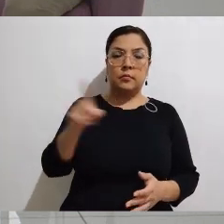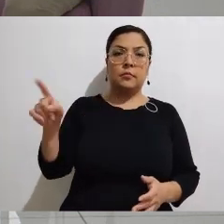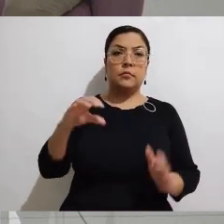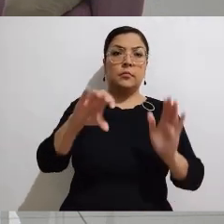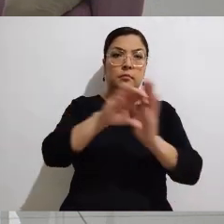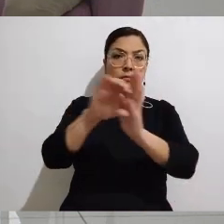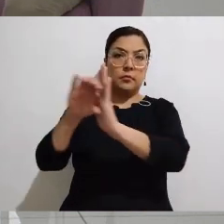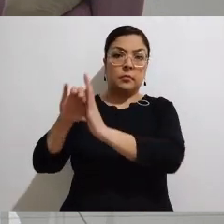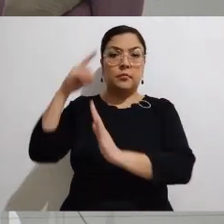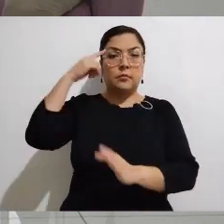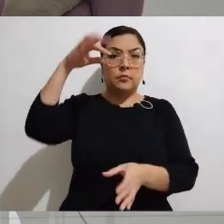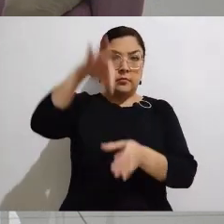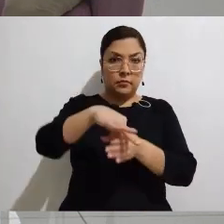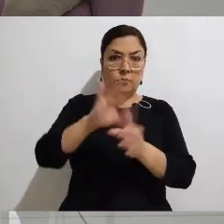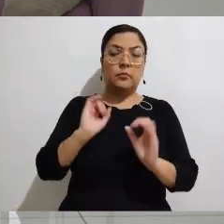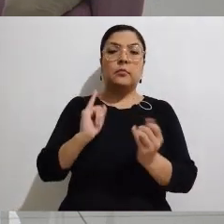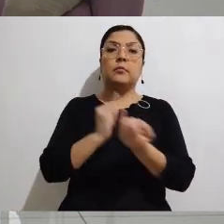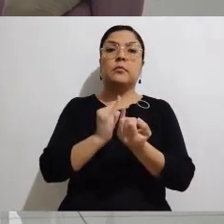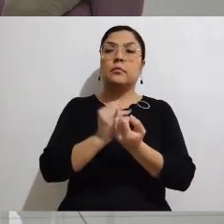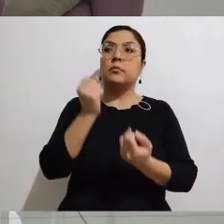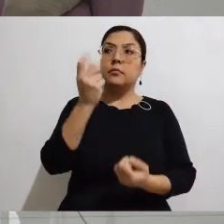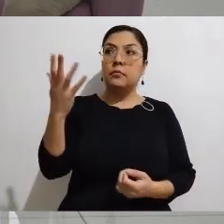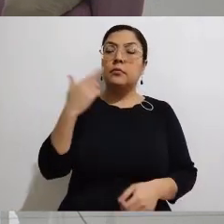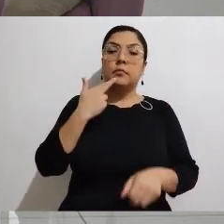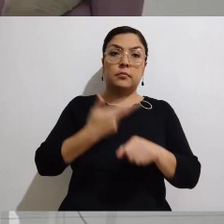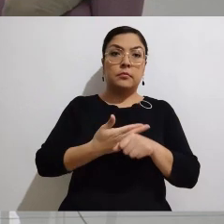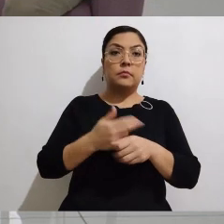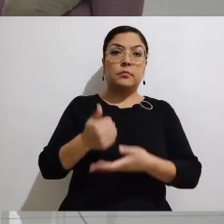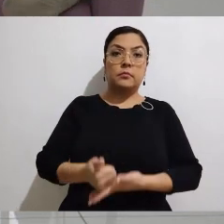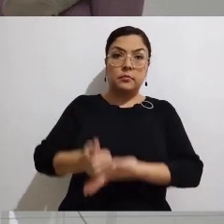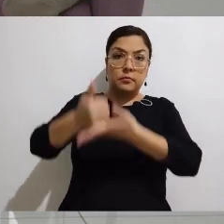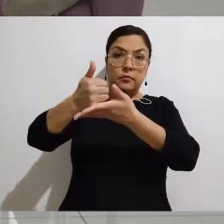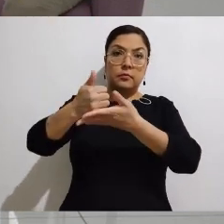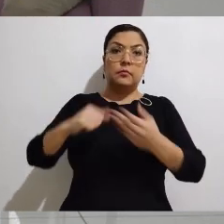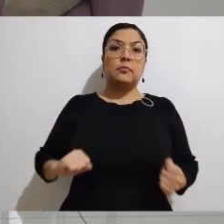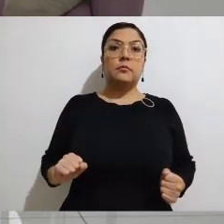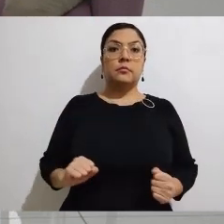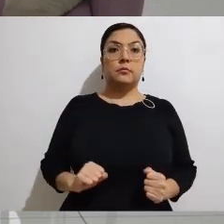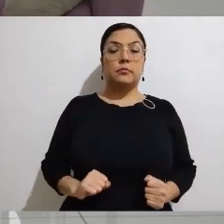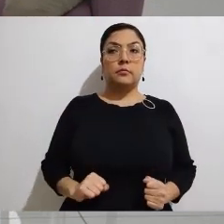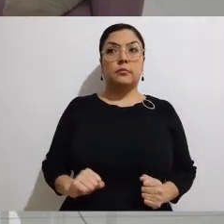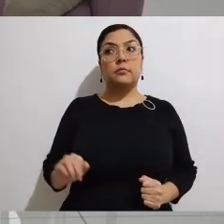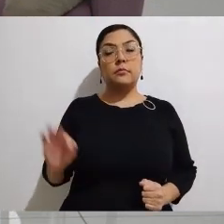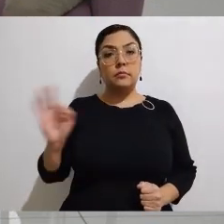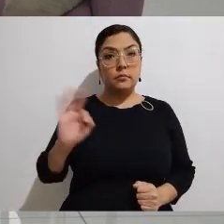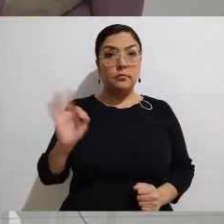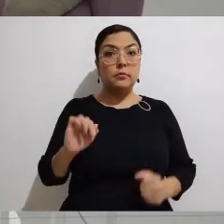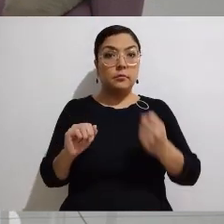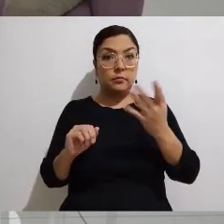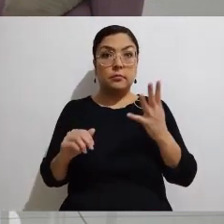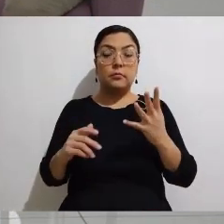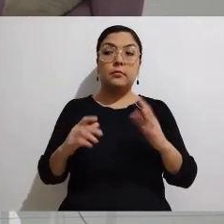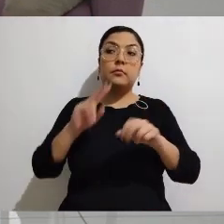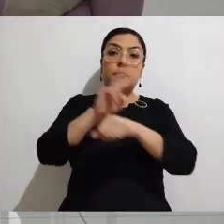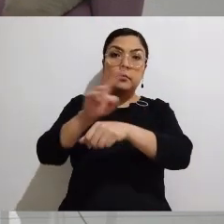encuentren capacitadores, asistentes electorales locales que les proporcionen orientación a los funcionarios de casilla